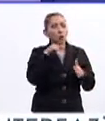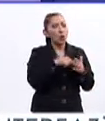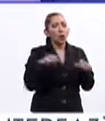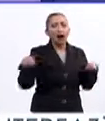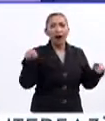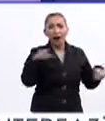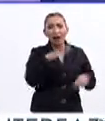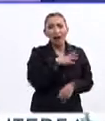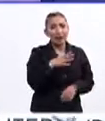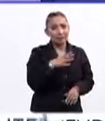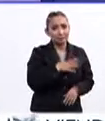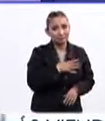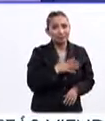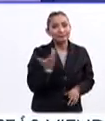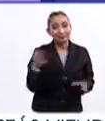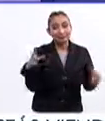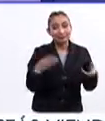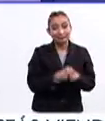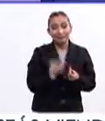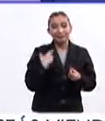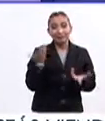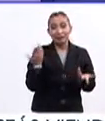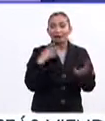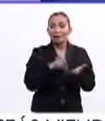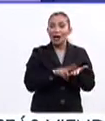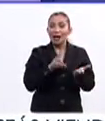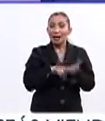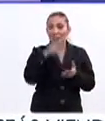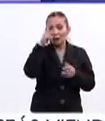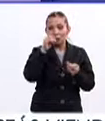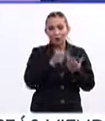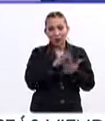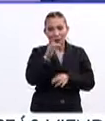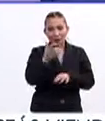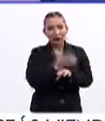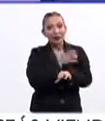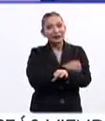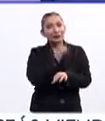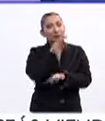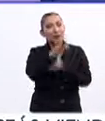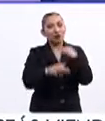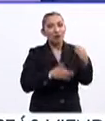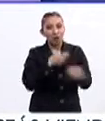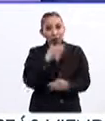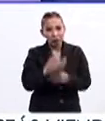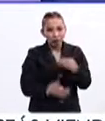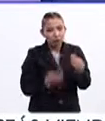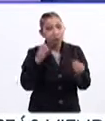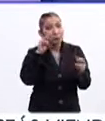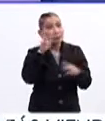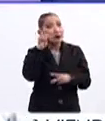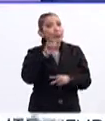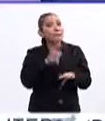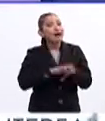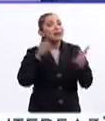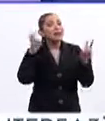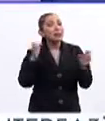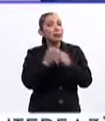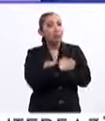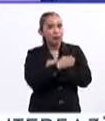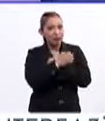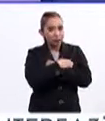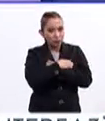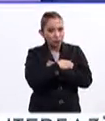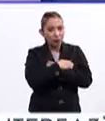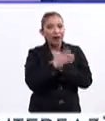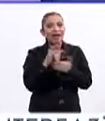espacios que forman parte de las reliquias de nuestro país. Muchísimas gracias por acompañarnos también a todos ustedes. Nos vemos mañana con más temas